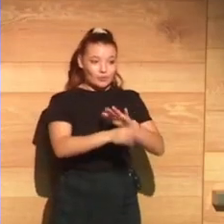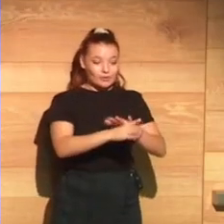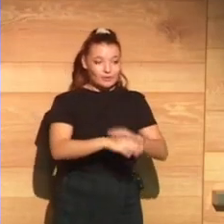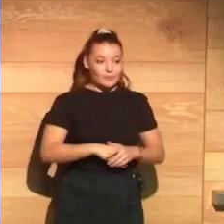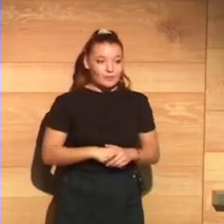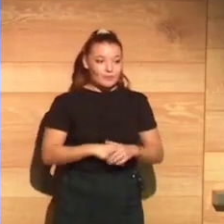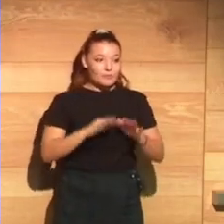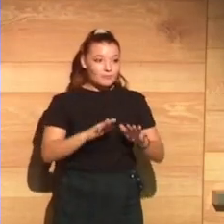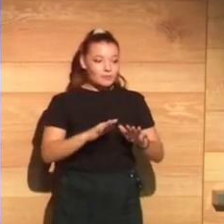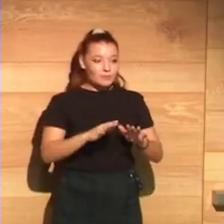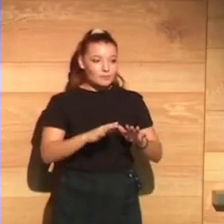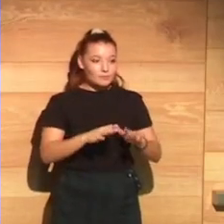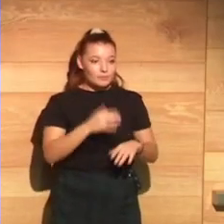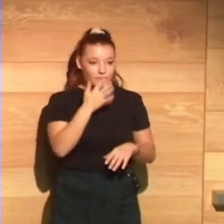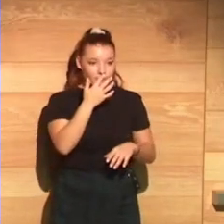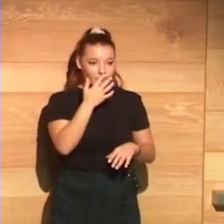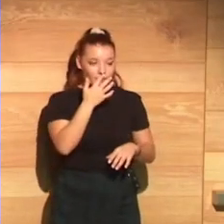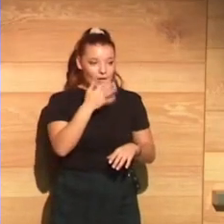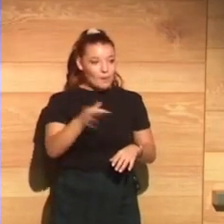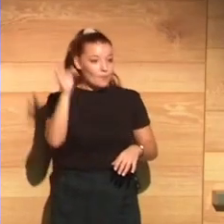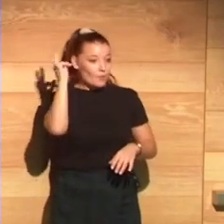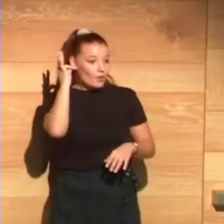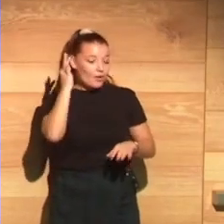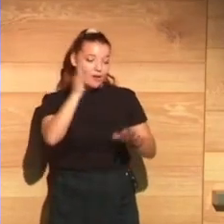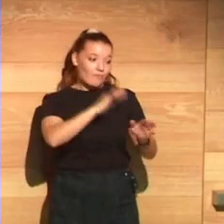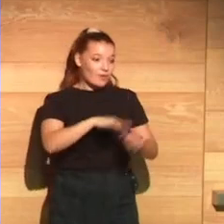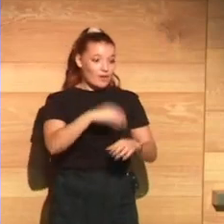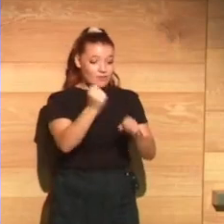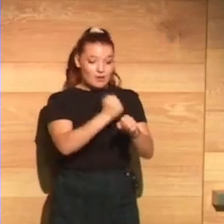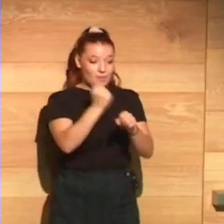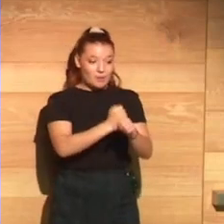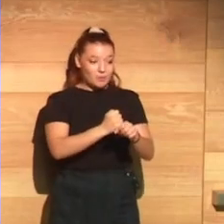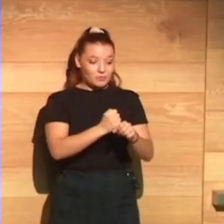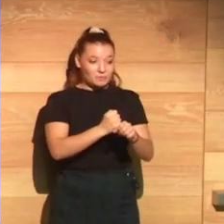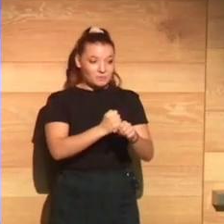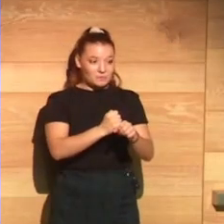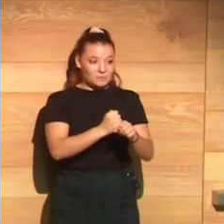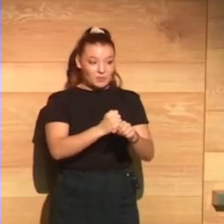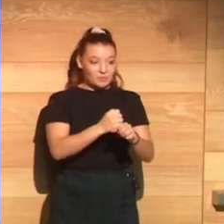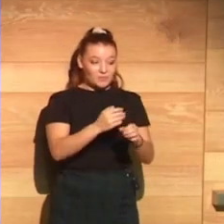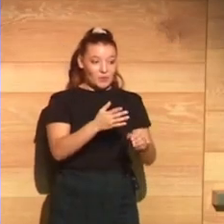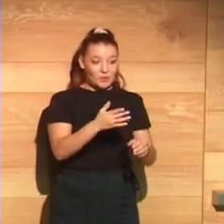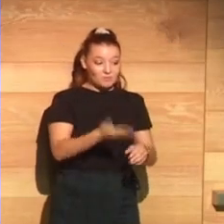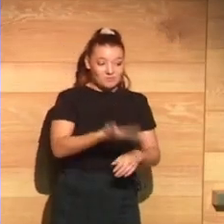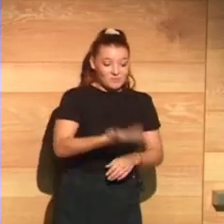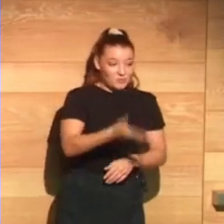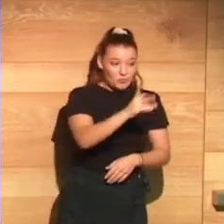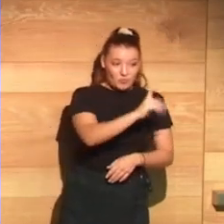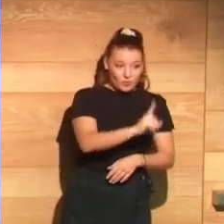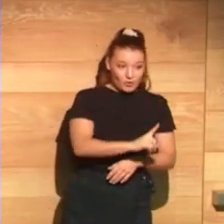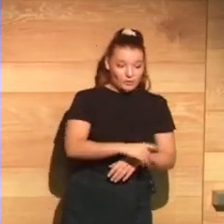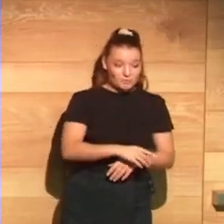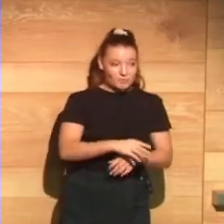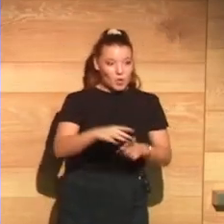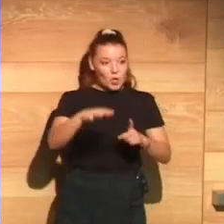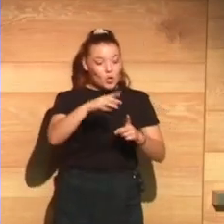eso sigue ocurriendo, en torno al trabajo de la mujer. Es como un trabajo menor, nos